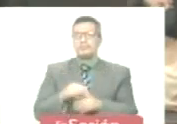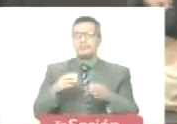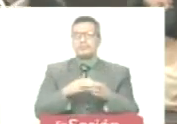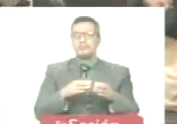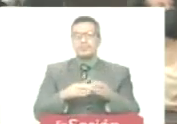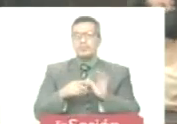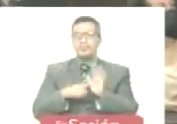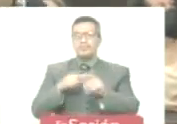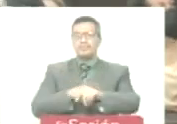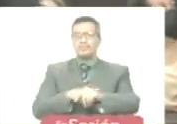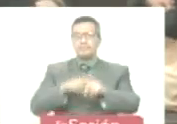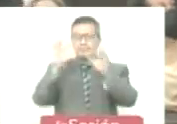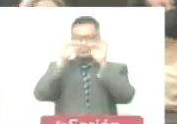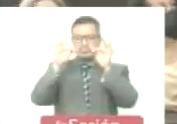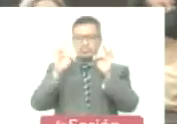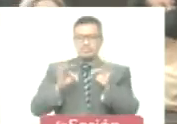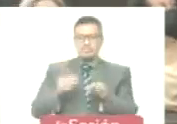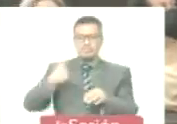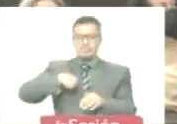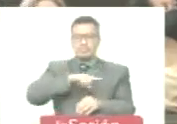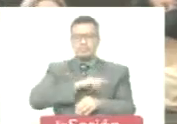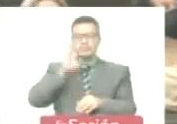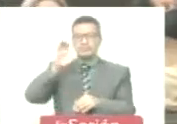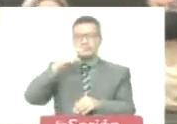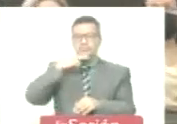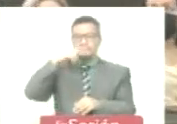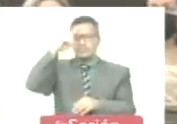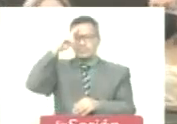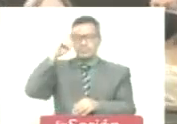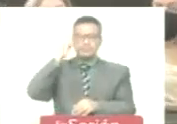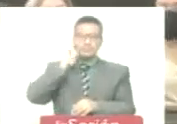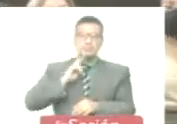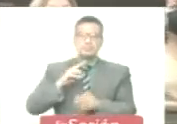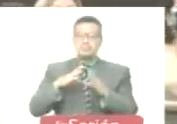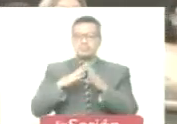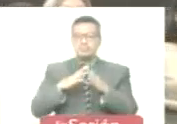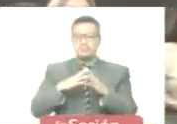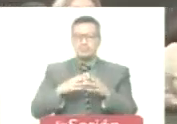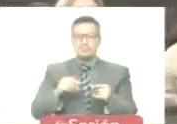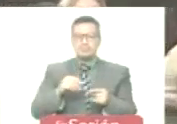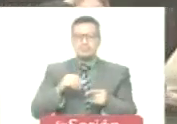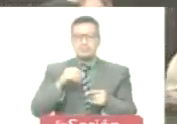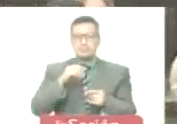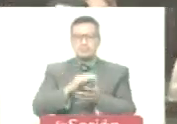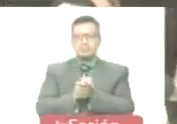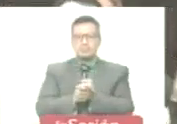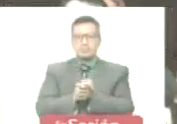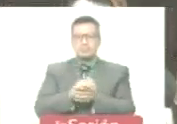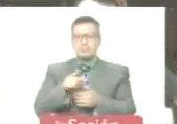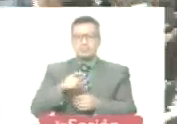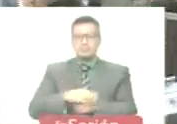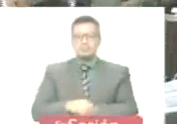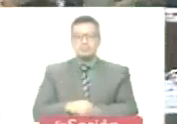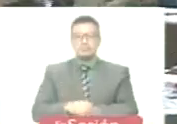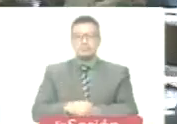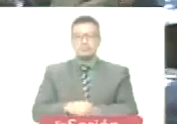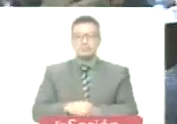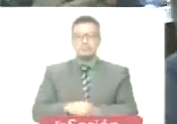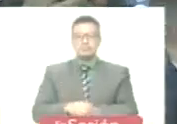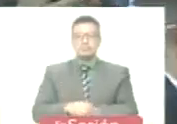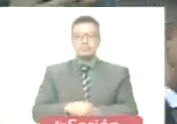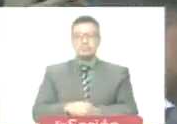memoria, la efigie, la imagen de nuestro padre Bolívar. Es todo, señor presidente, colegas parlamentarios.